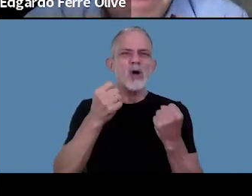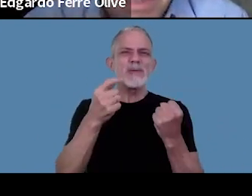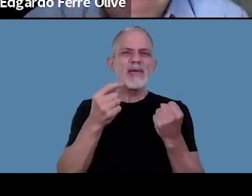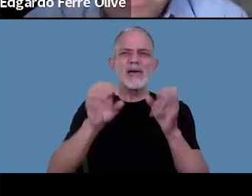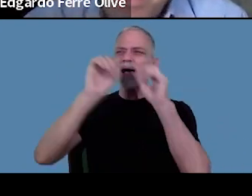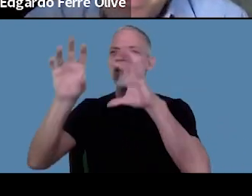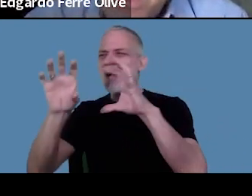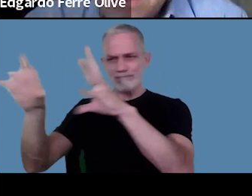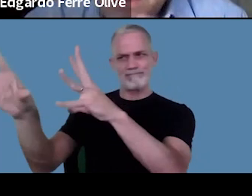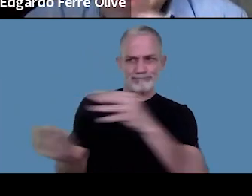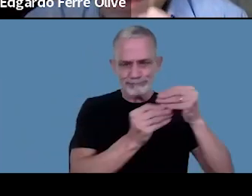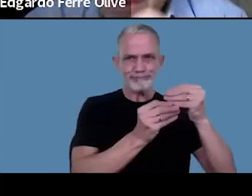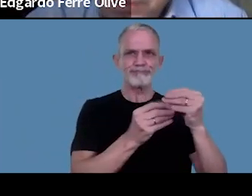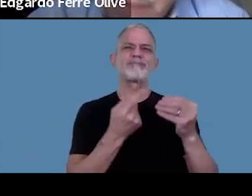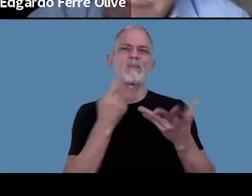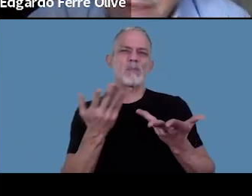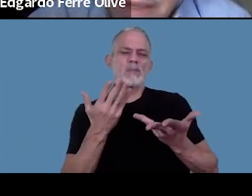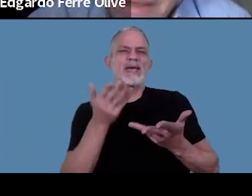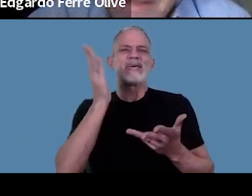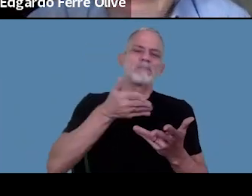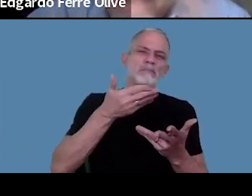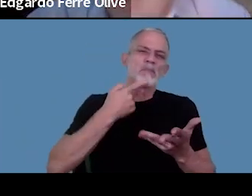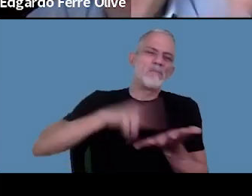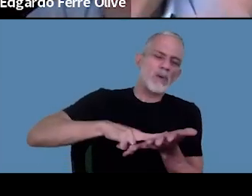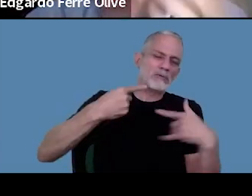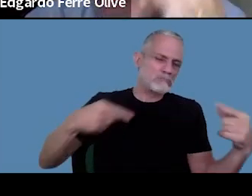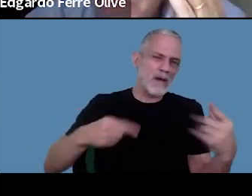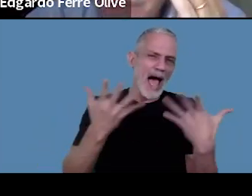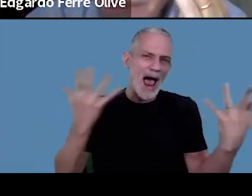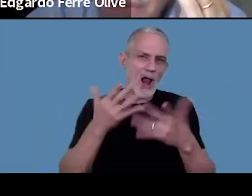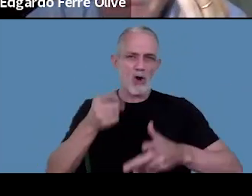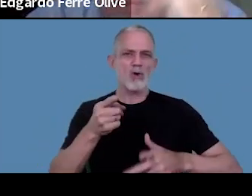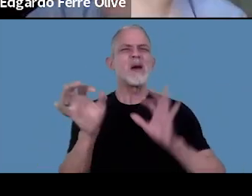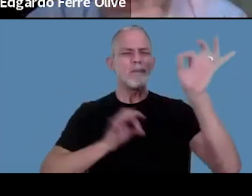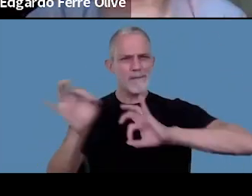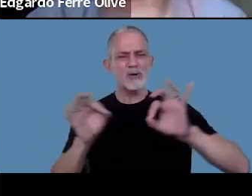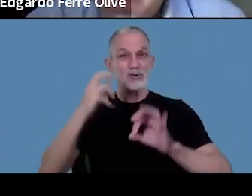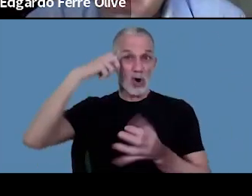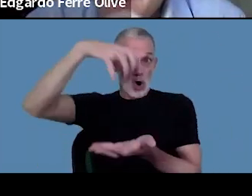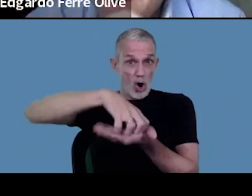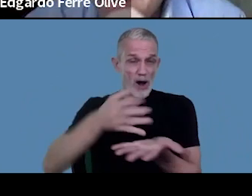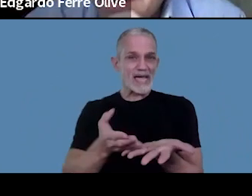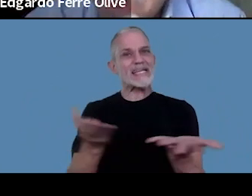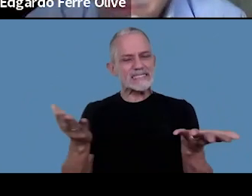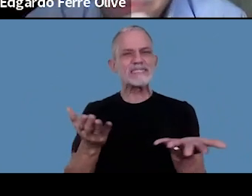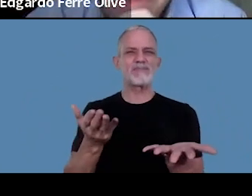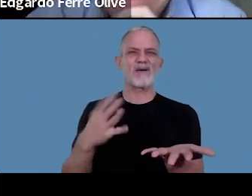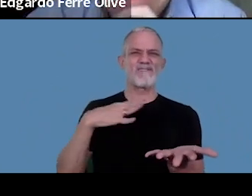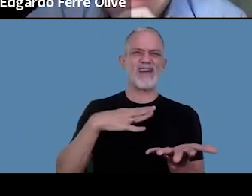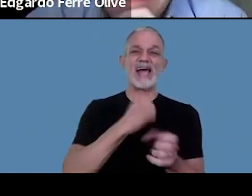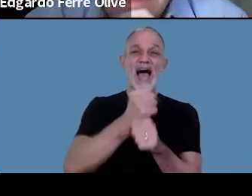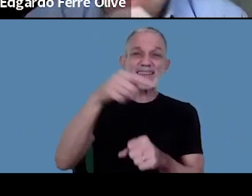es aplicar algún tipo de tasa para... Hay proyectos en el Congreso, pero no se ha podido aplicar hasta ahora